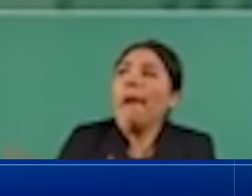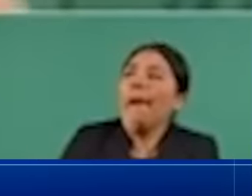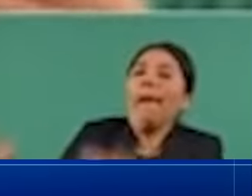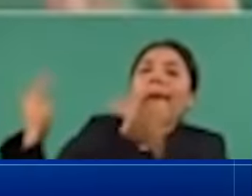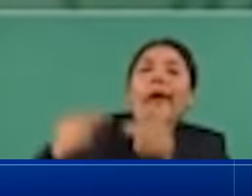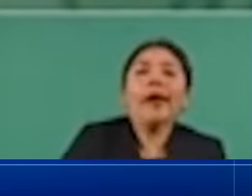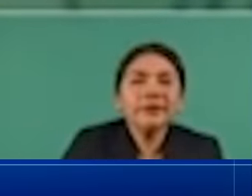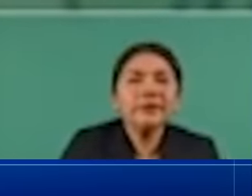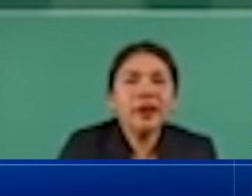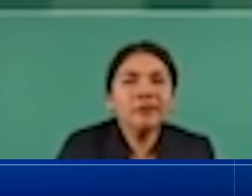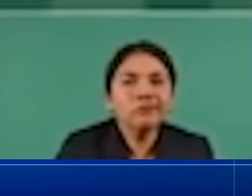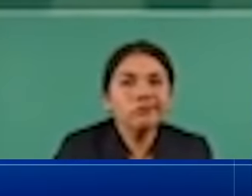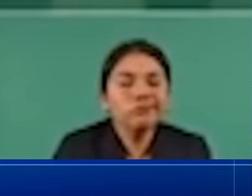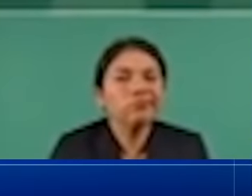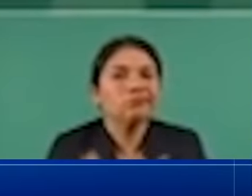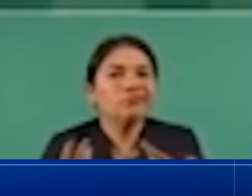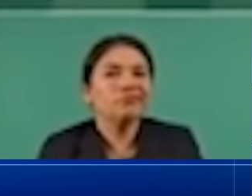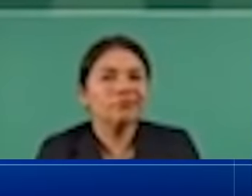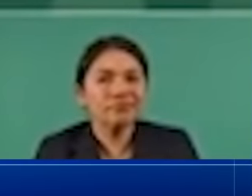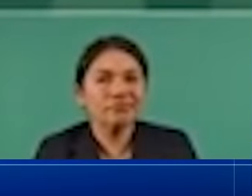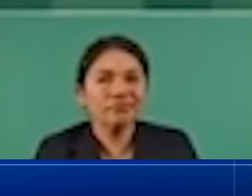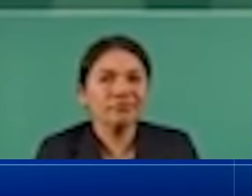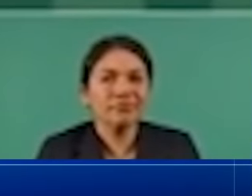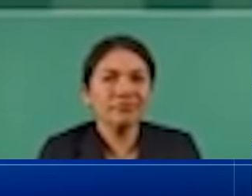carteles, estos grupos